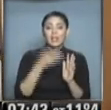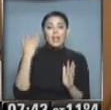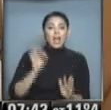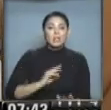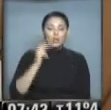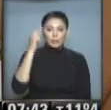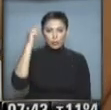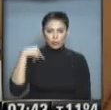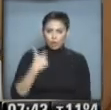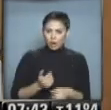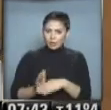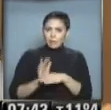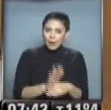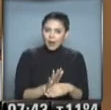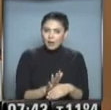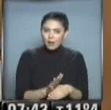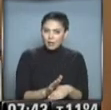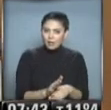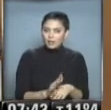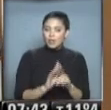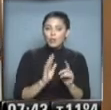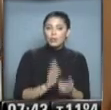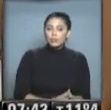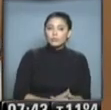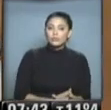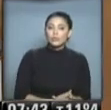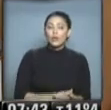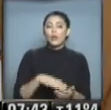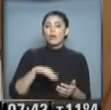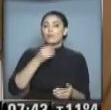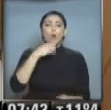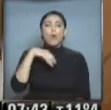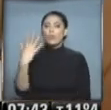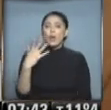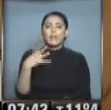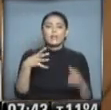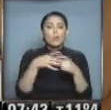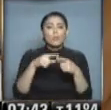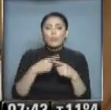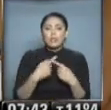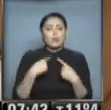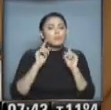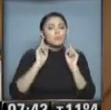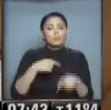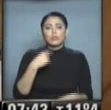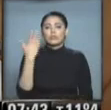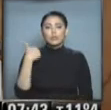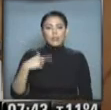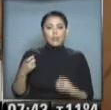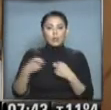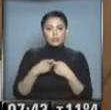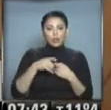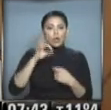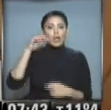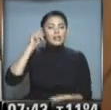2009 yo apoyé mucho tanto a quienes eran de cualquiera de los campos políticos porque yo vengo de una organización no gubernamental